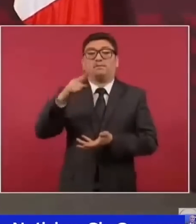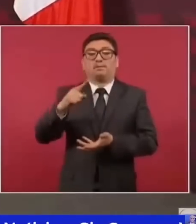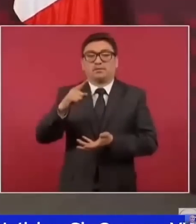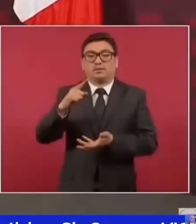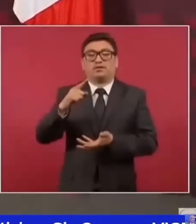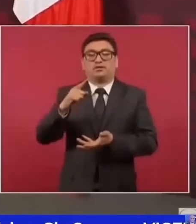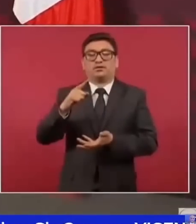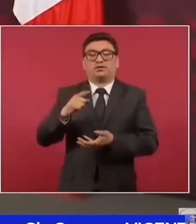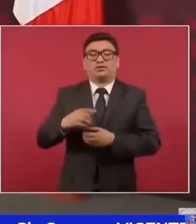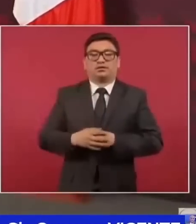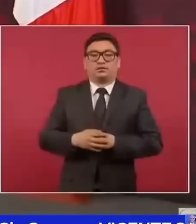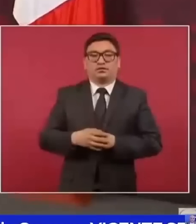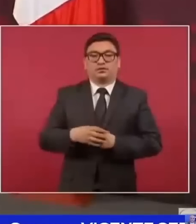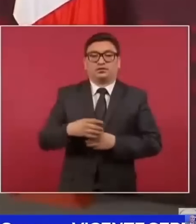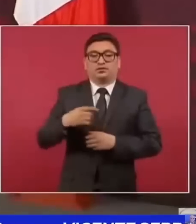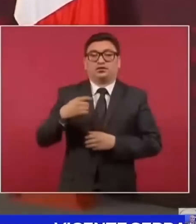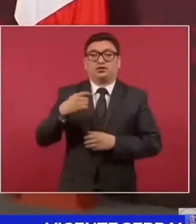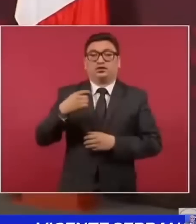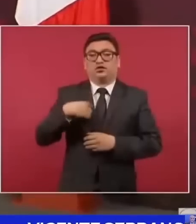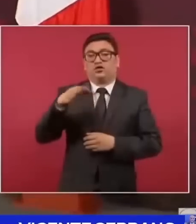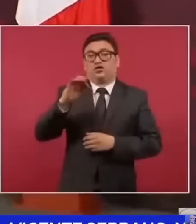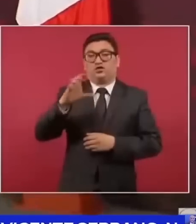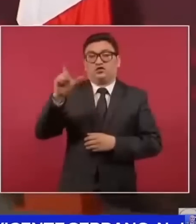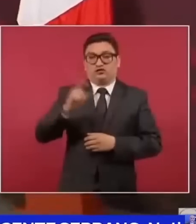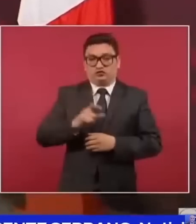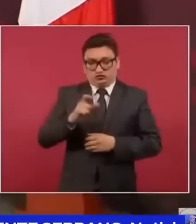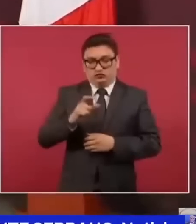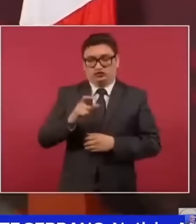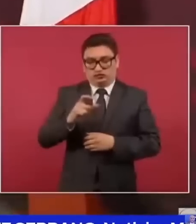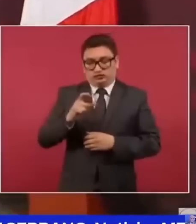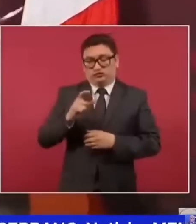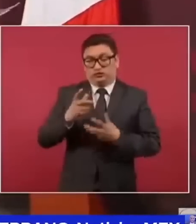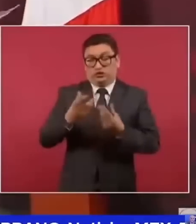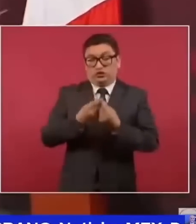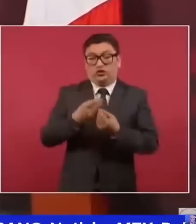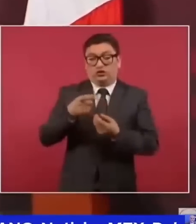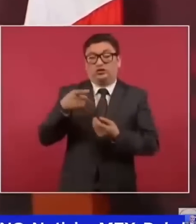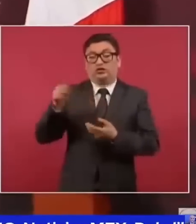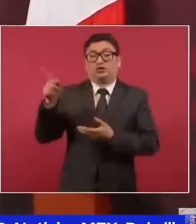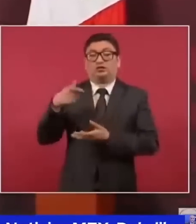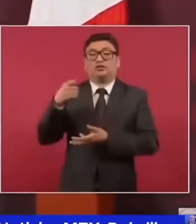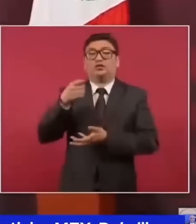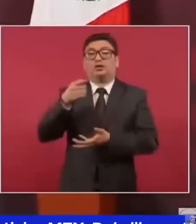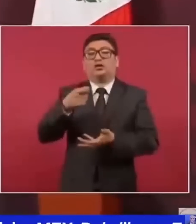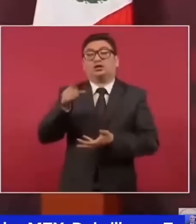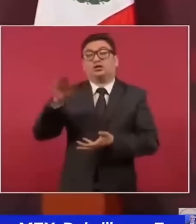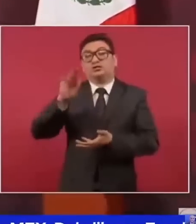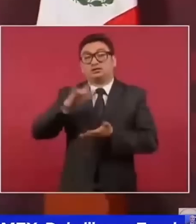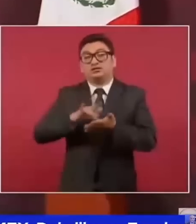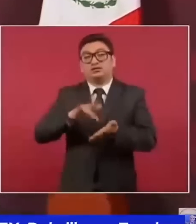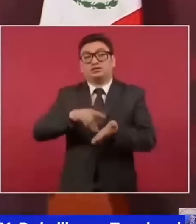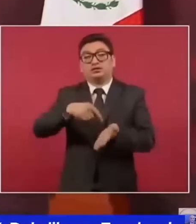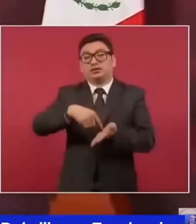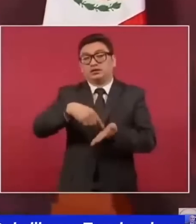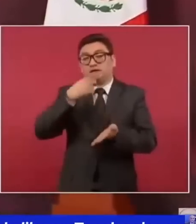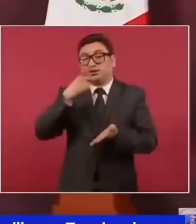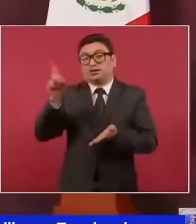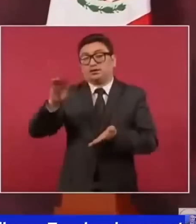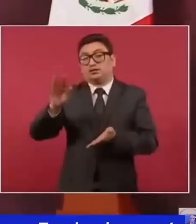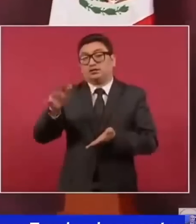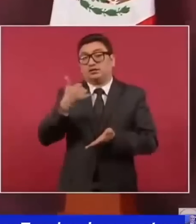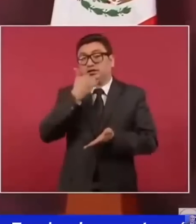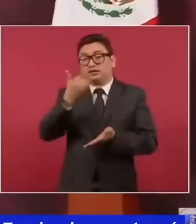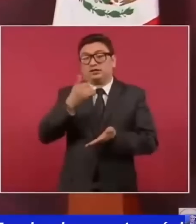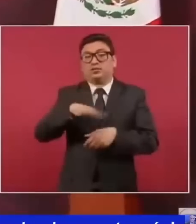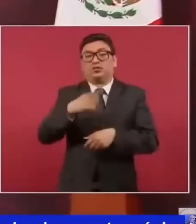campaña que tuve con Fox, que se equivocó, pero que sí existe un señalamiento